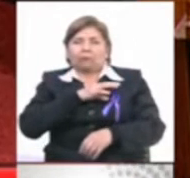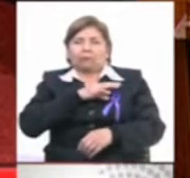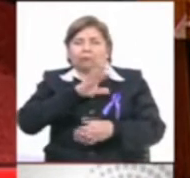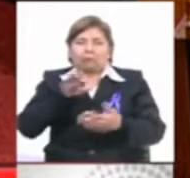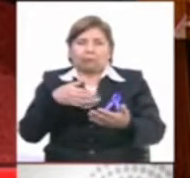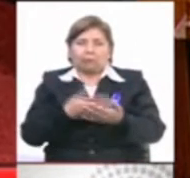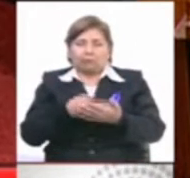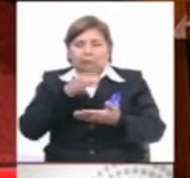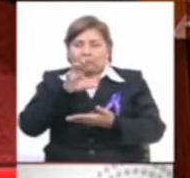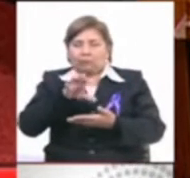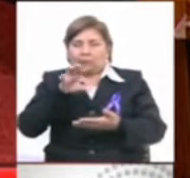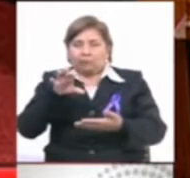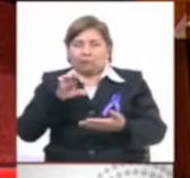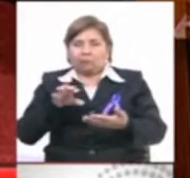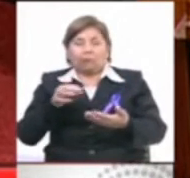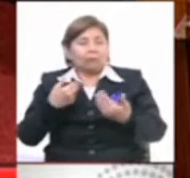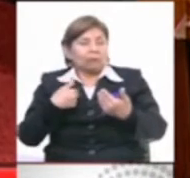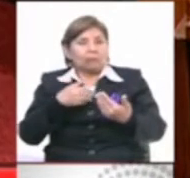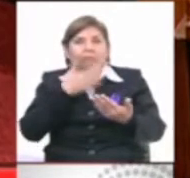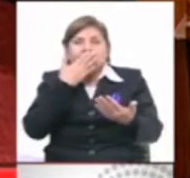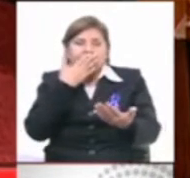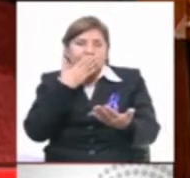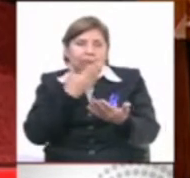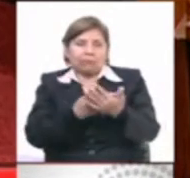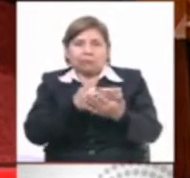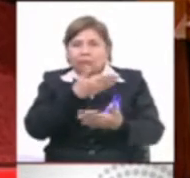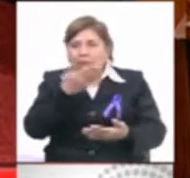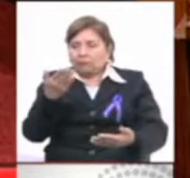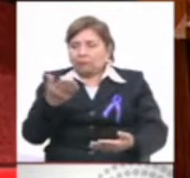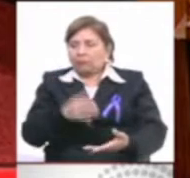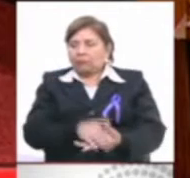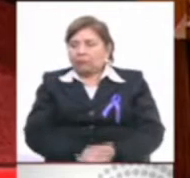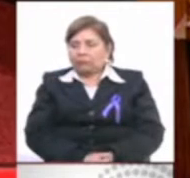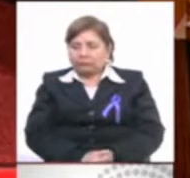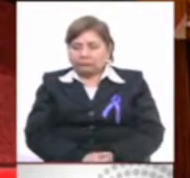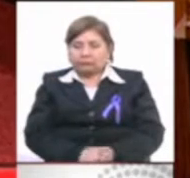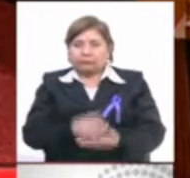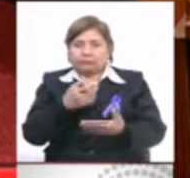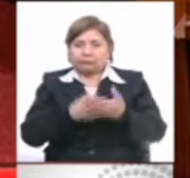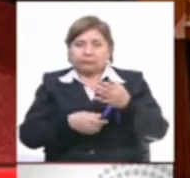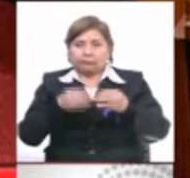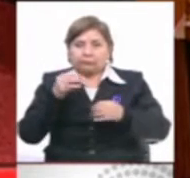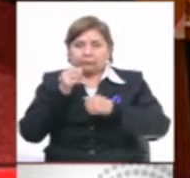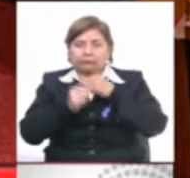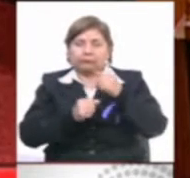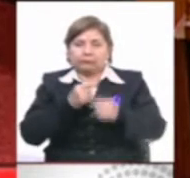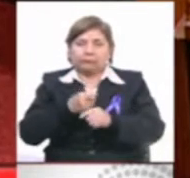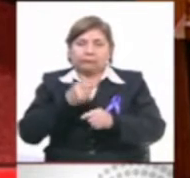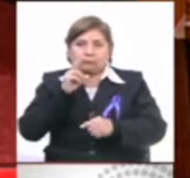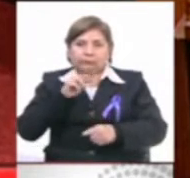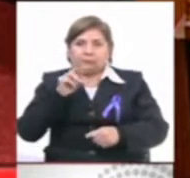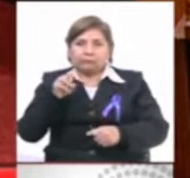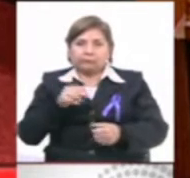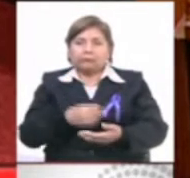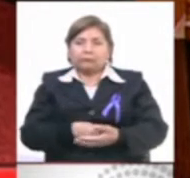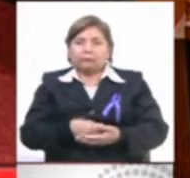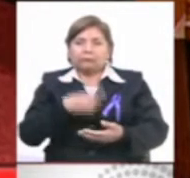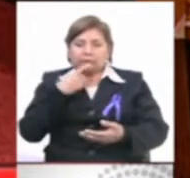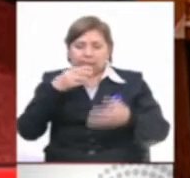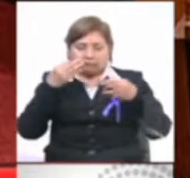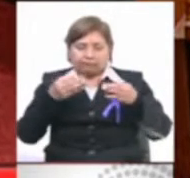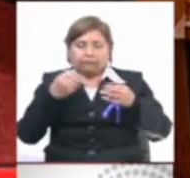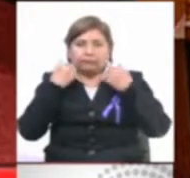a todo el país. Nuestro agradecimiento a ustedes. El presupuesto para el año 2022 es